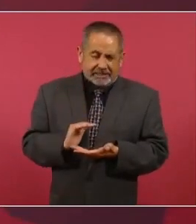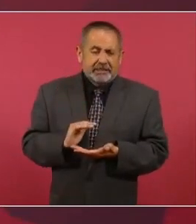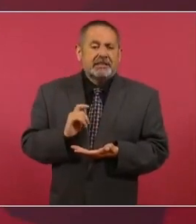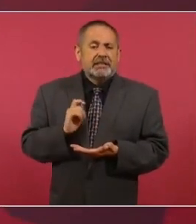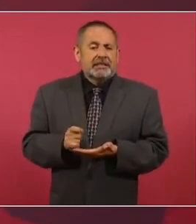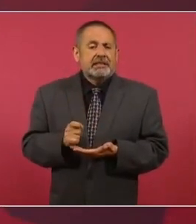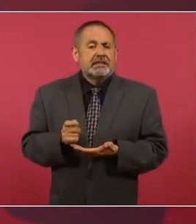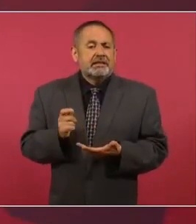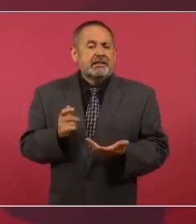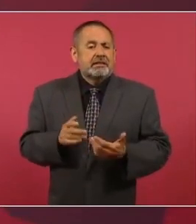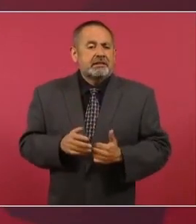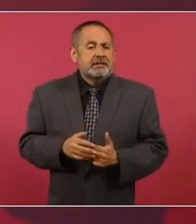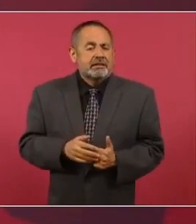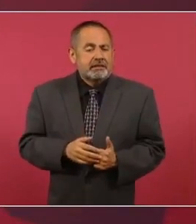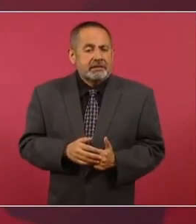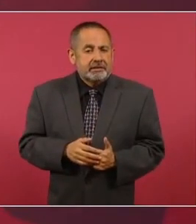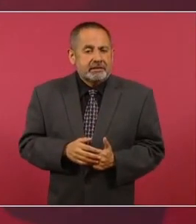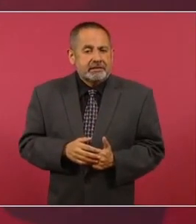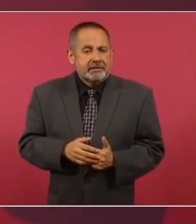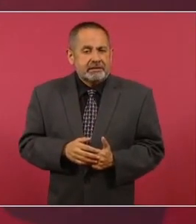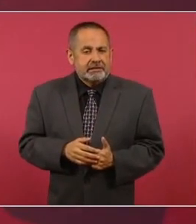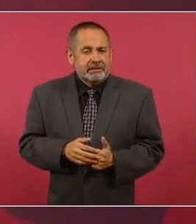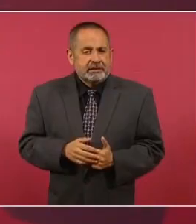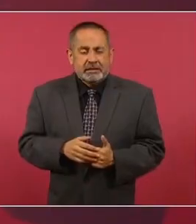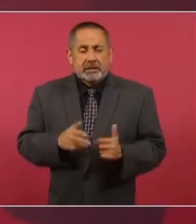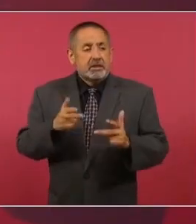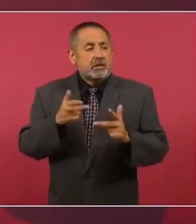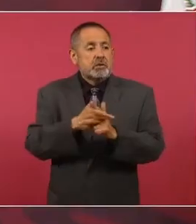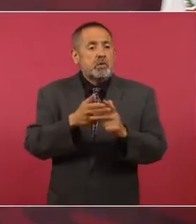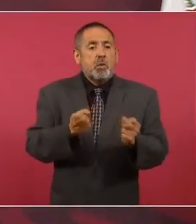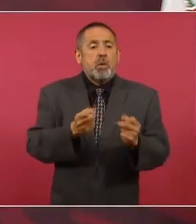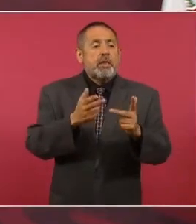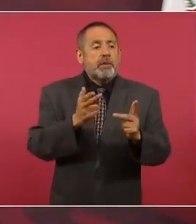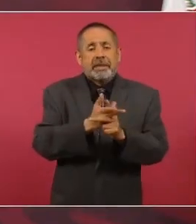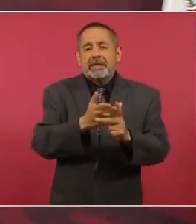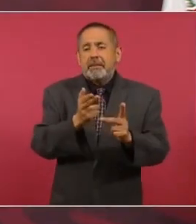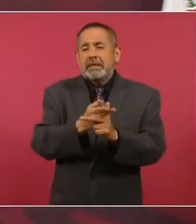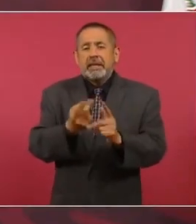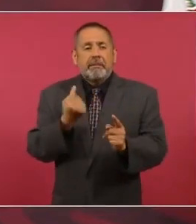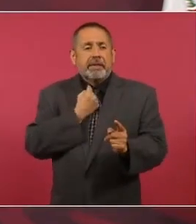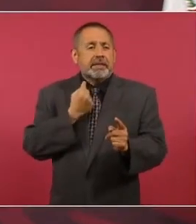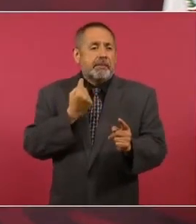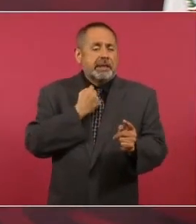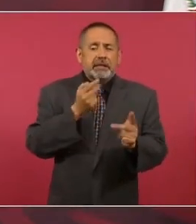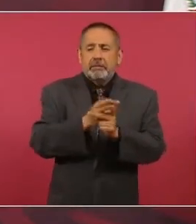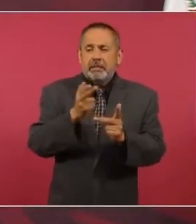el número de homicidios.